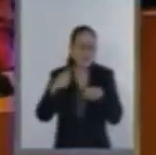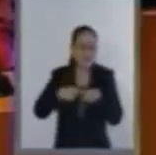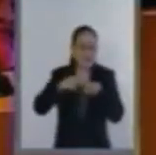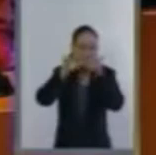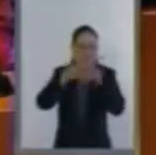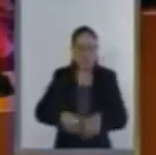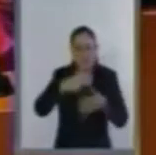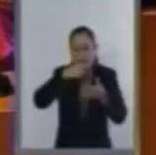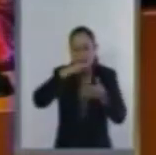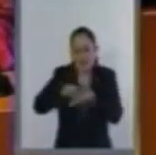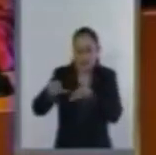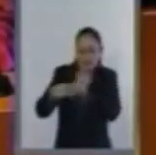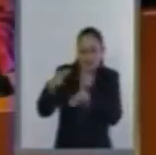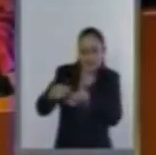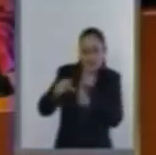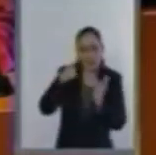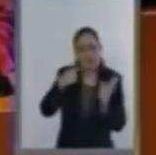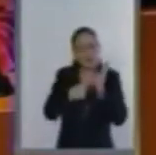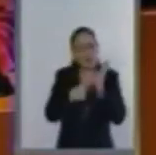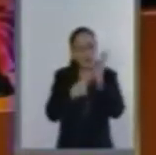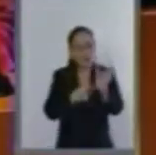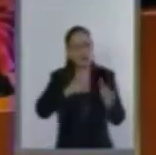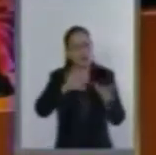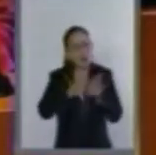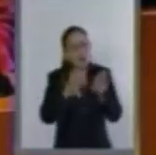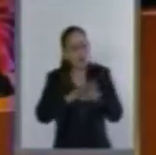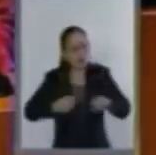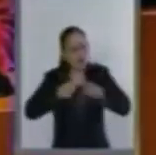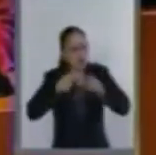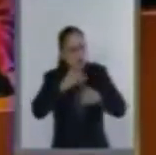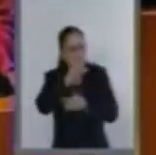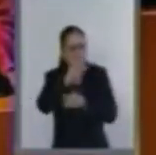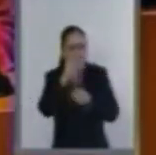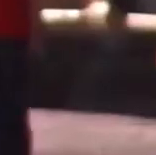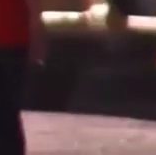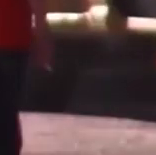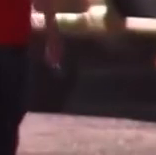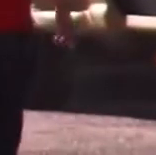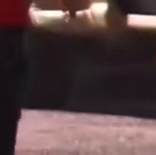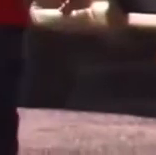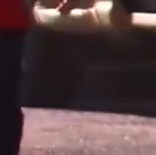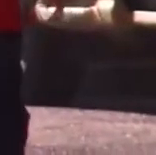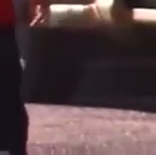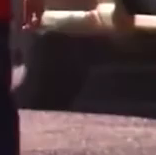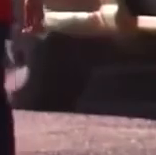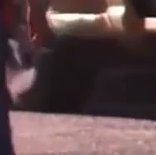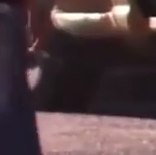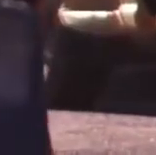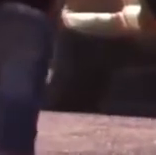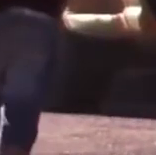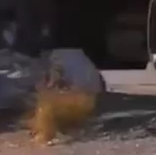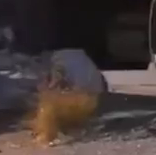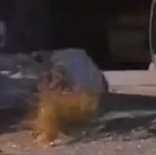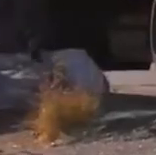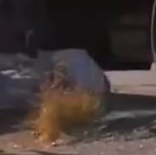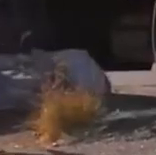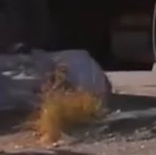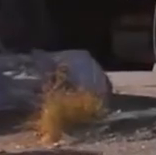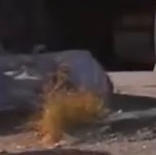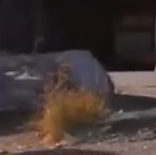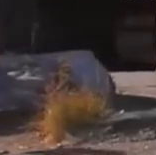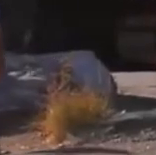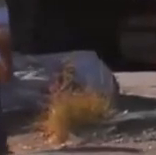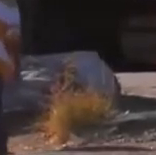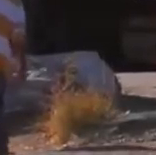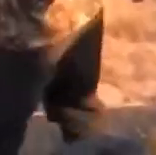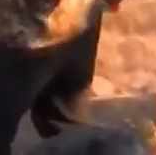valor de los jóvenes beneficiarios del DACA y se les exhorta a encontrar una solución que les brinde